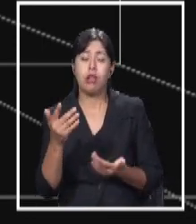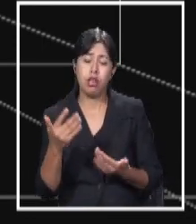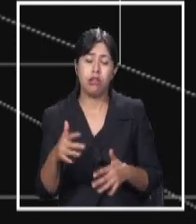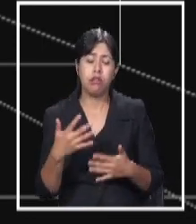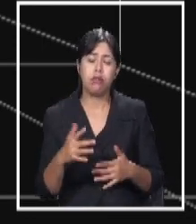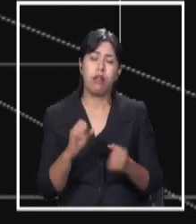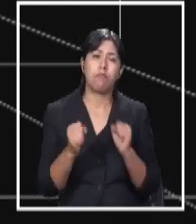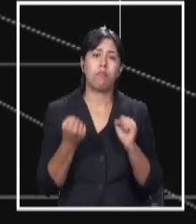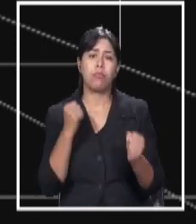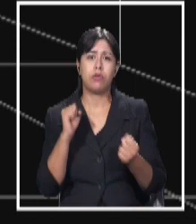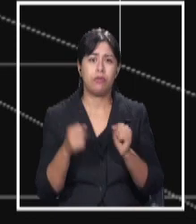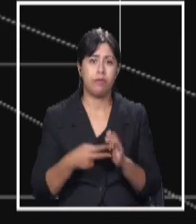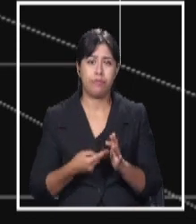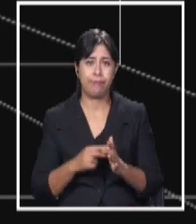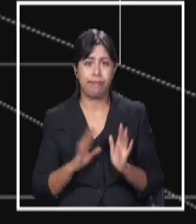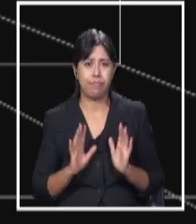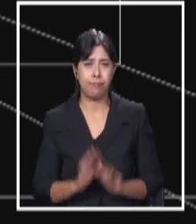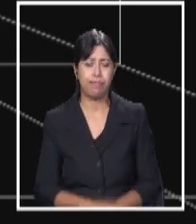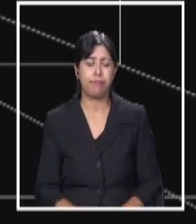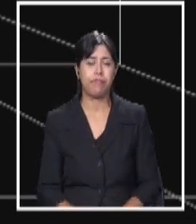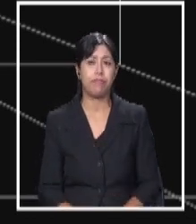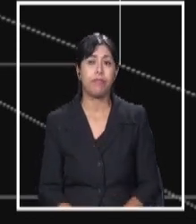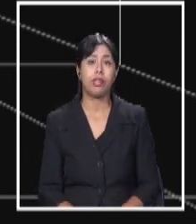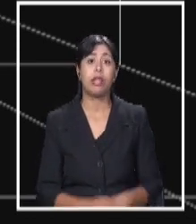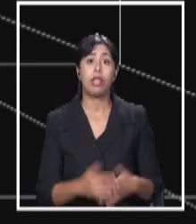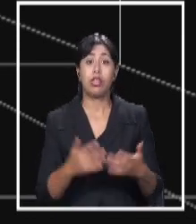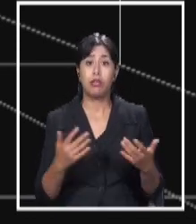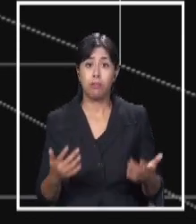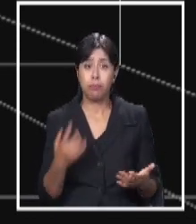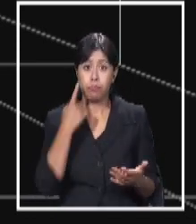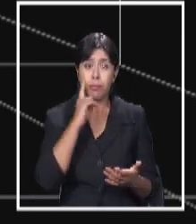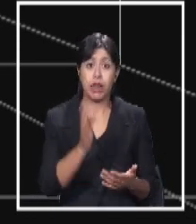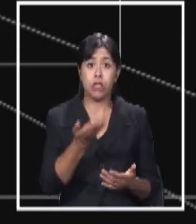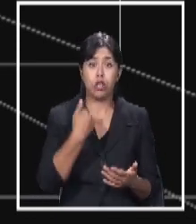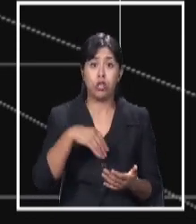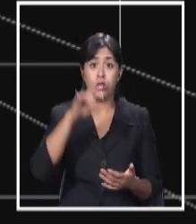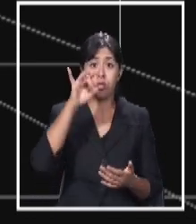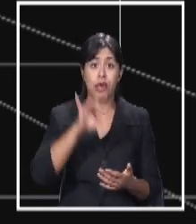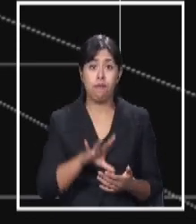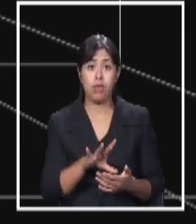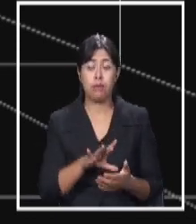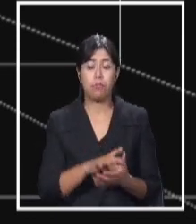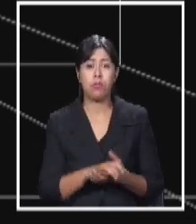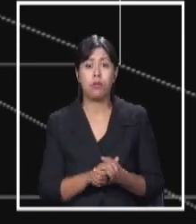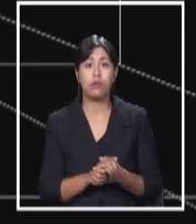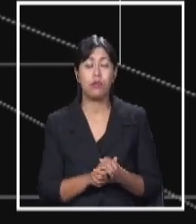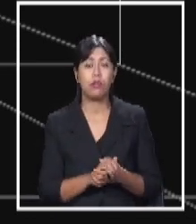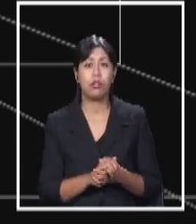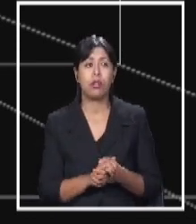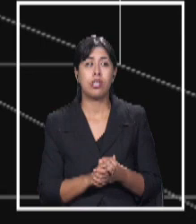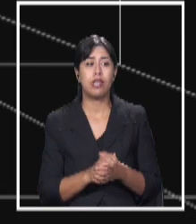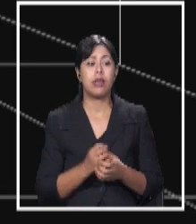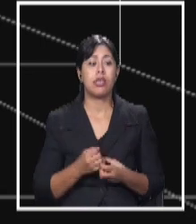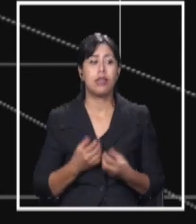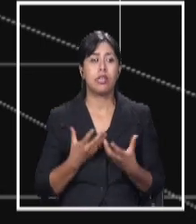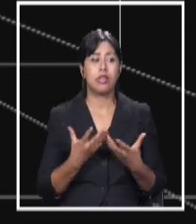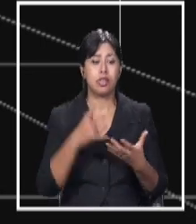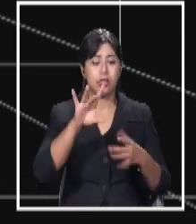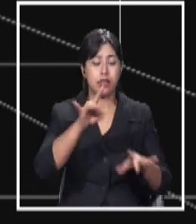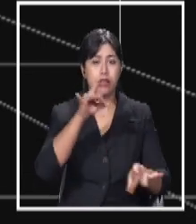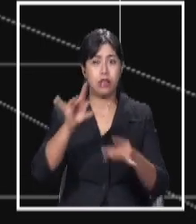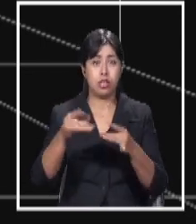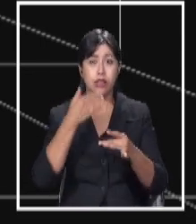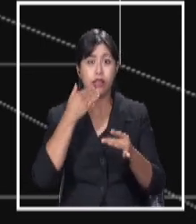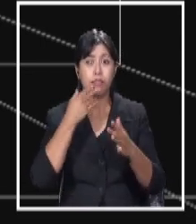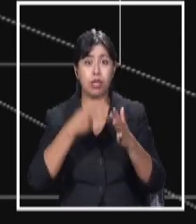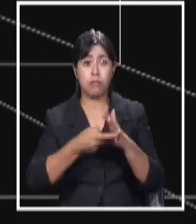de pánico, por ejemplo. Y sin embargo, sabemos que los distintos síntomas y